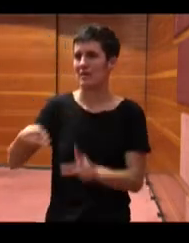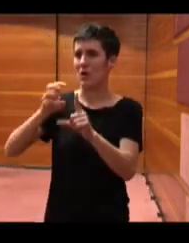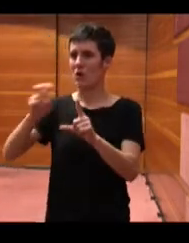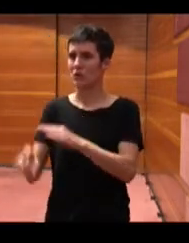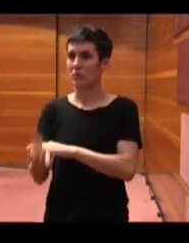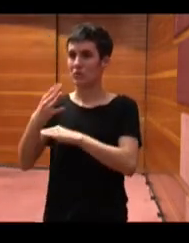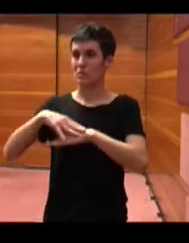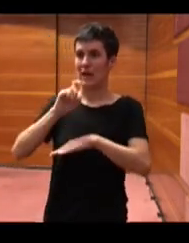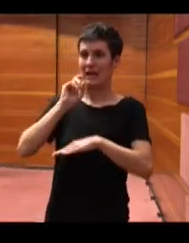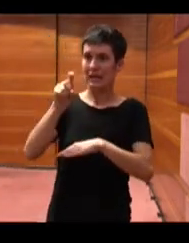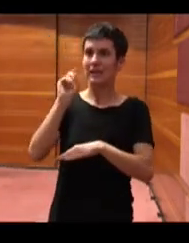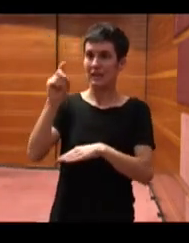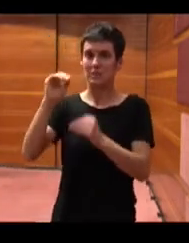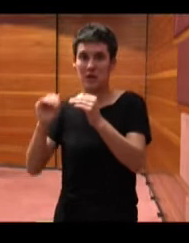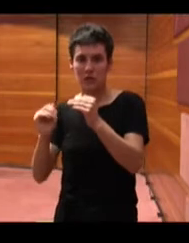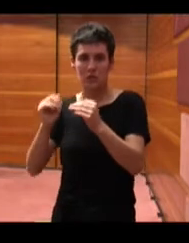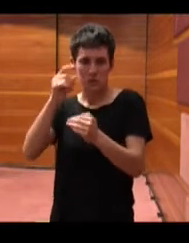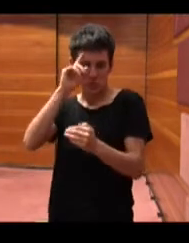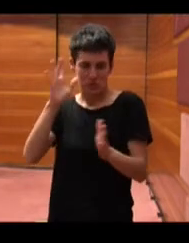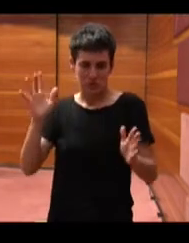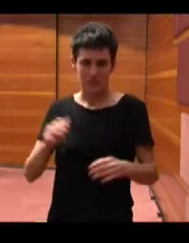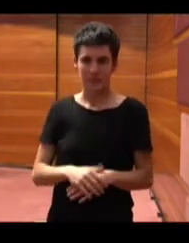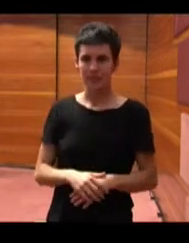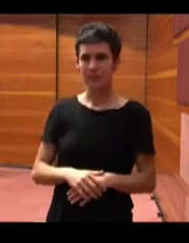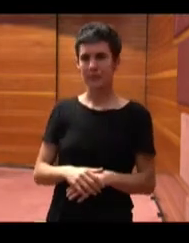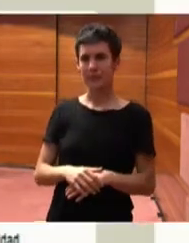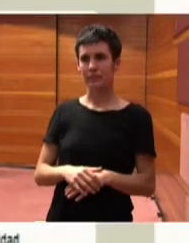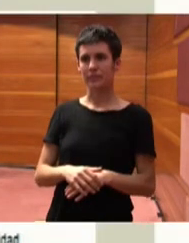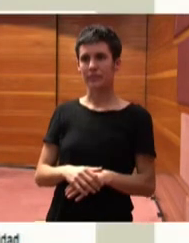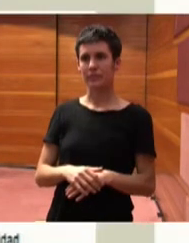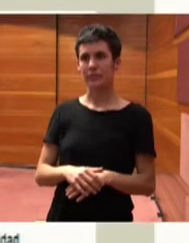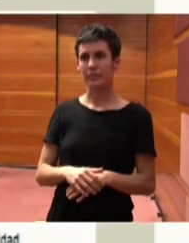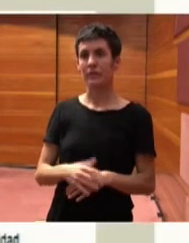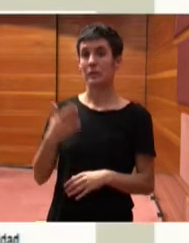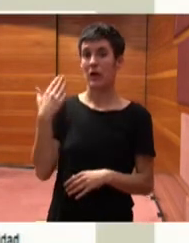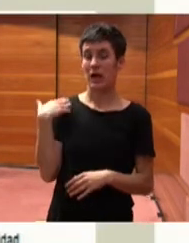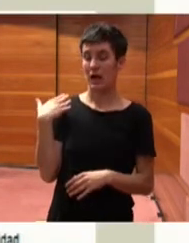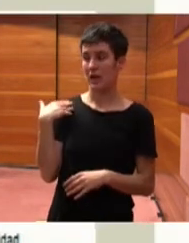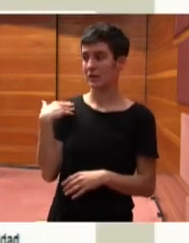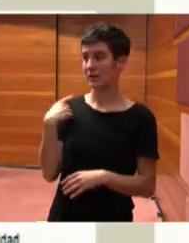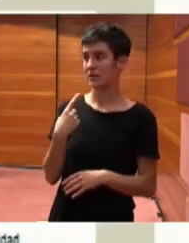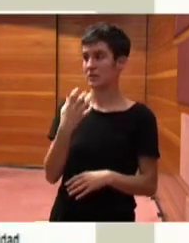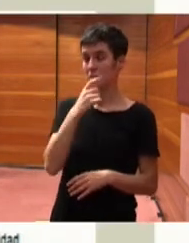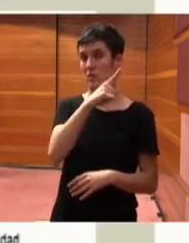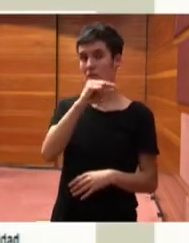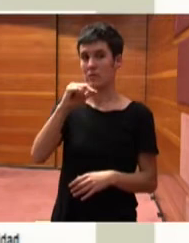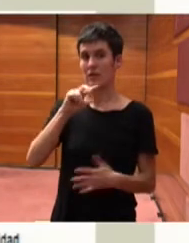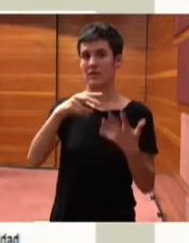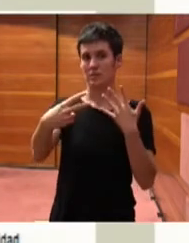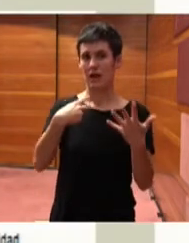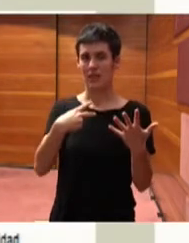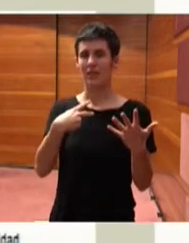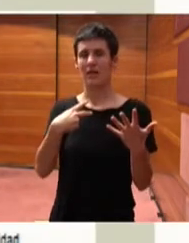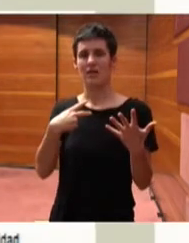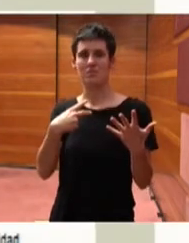clics o qué han hecho. Luego, al mismo tiempo, a veces te encuentras que te han dado un 100% de transparencia y cuando llegas